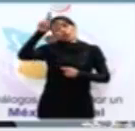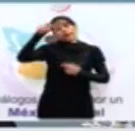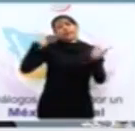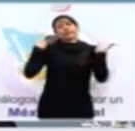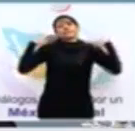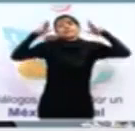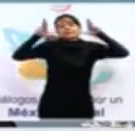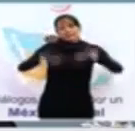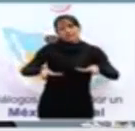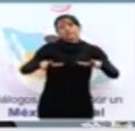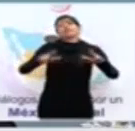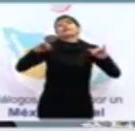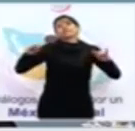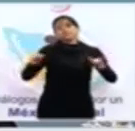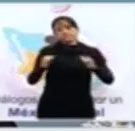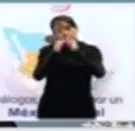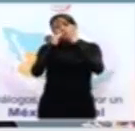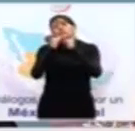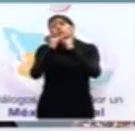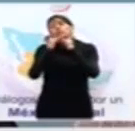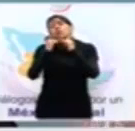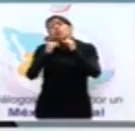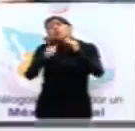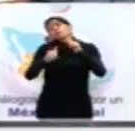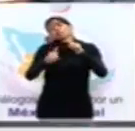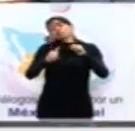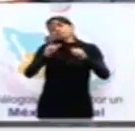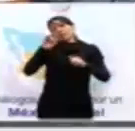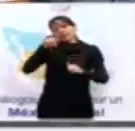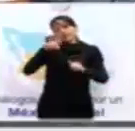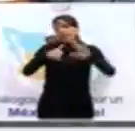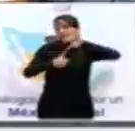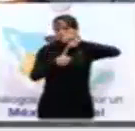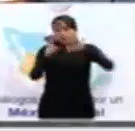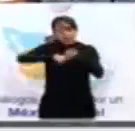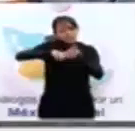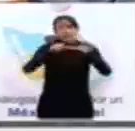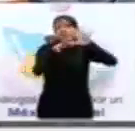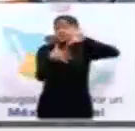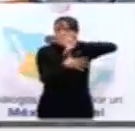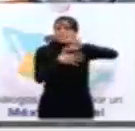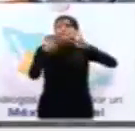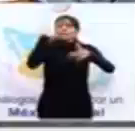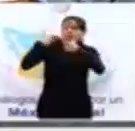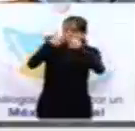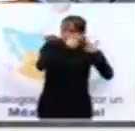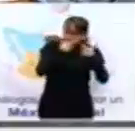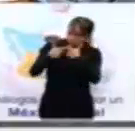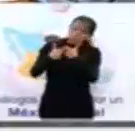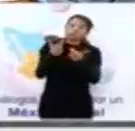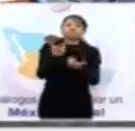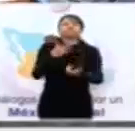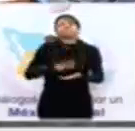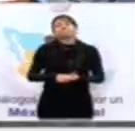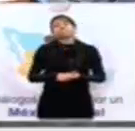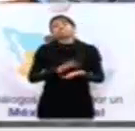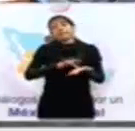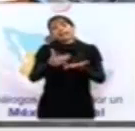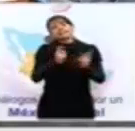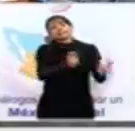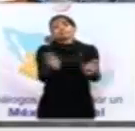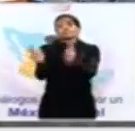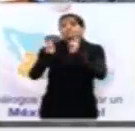Instituto Interamericano de Cooperación para la Agricultura. Gloria, adelante, gracias. Bueno, primero, muchas gracias